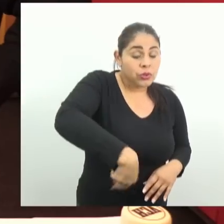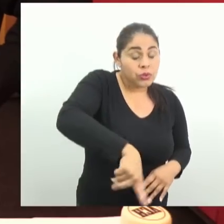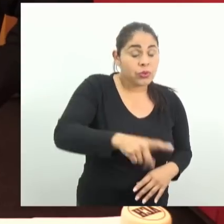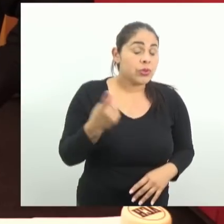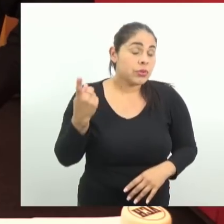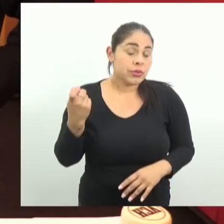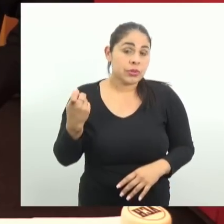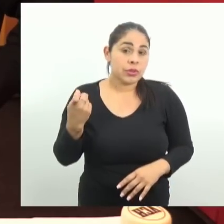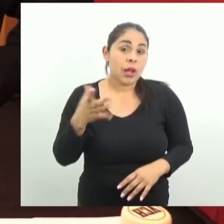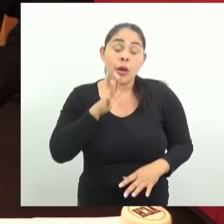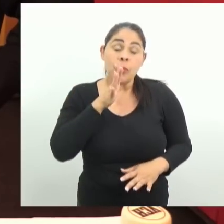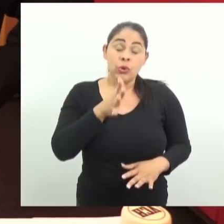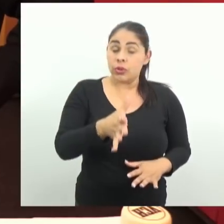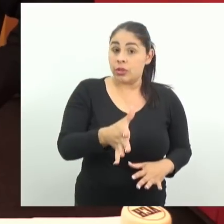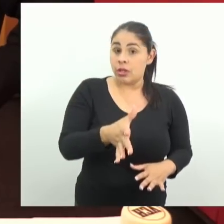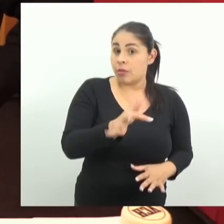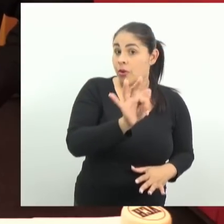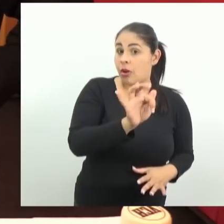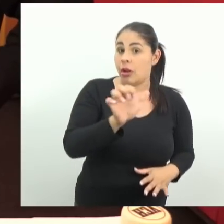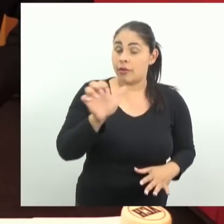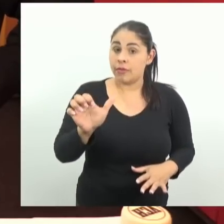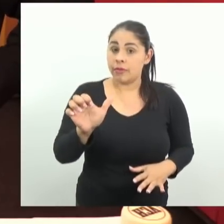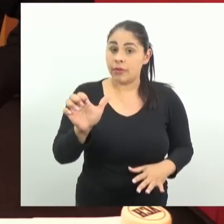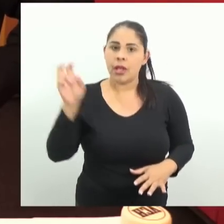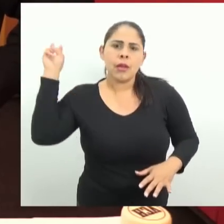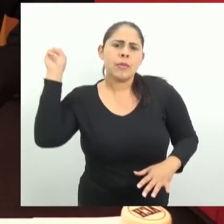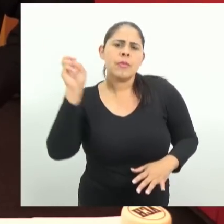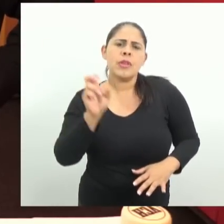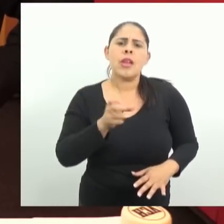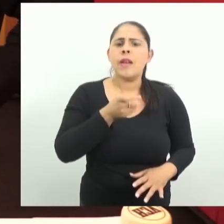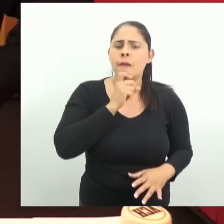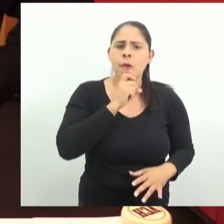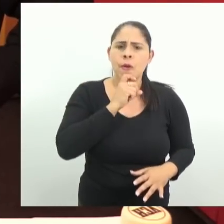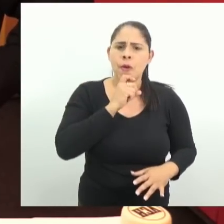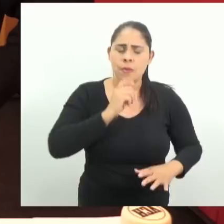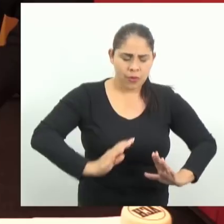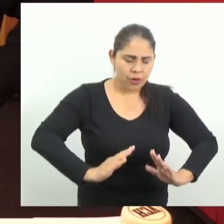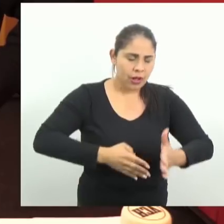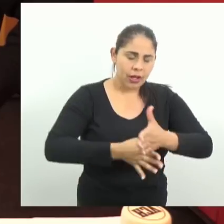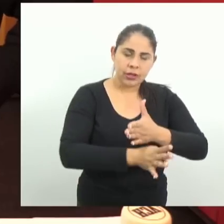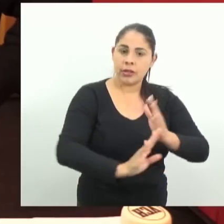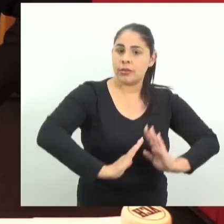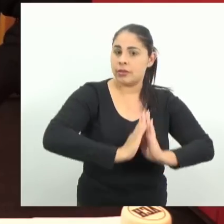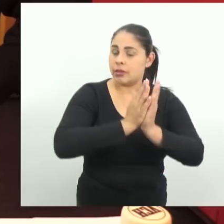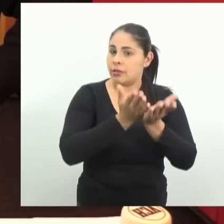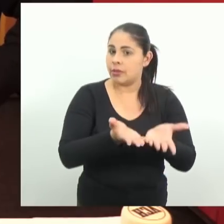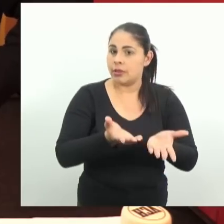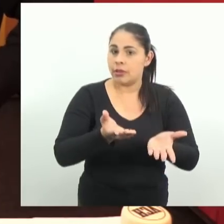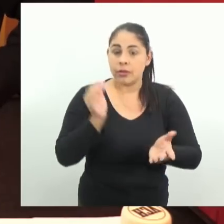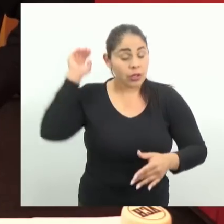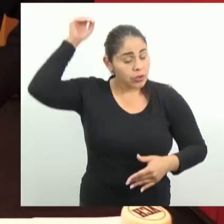Porque la fe viene por la palabra. Cuando lees Romanos capítulo